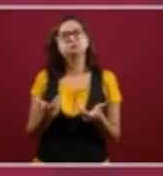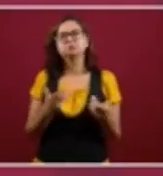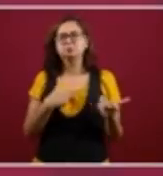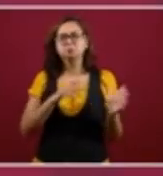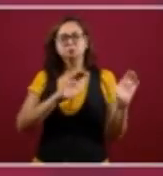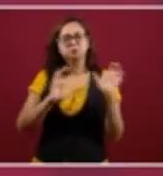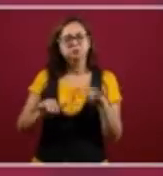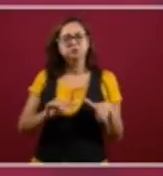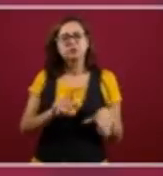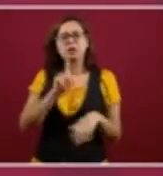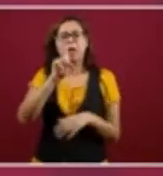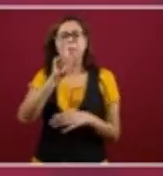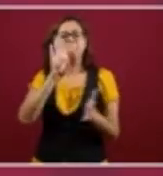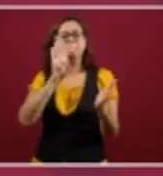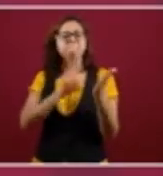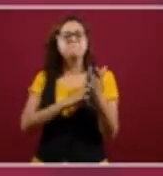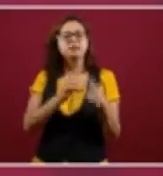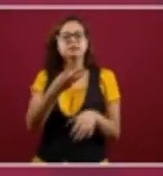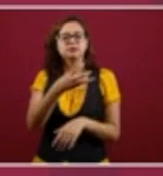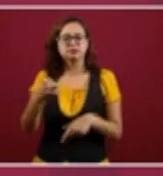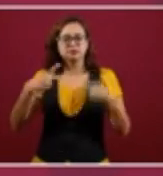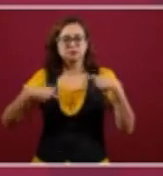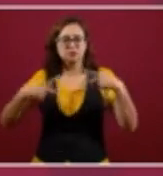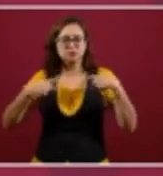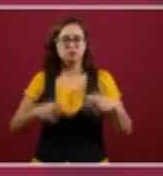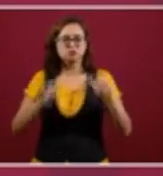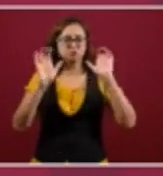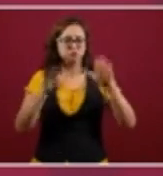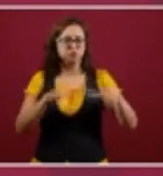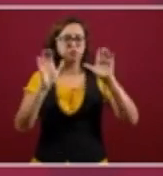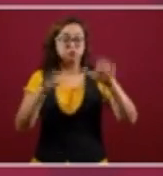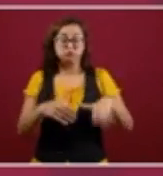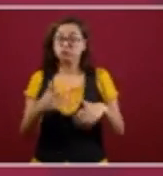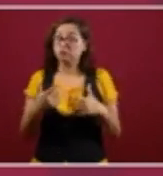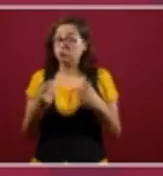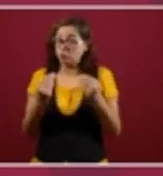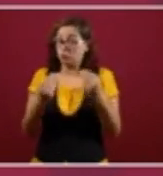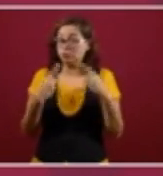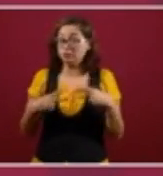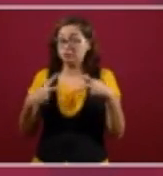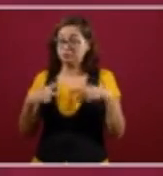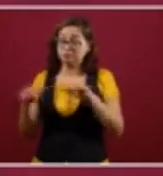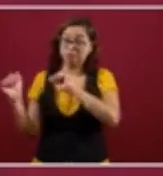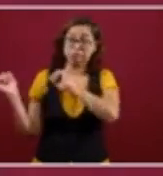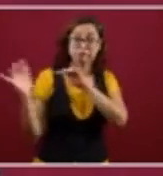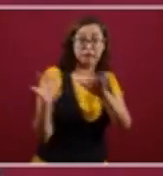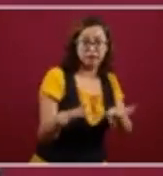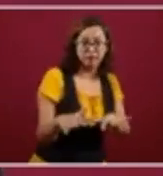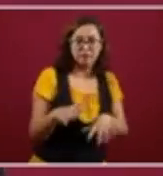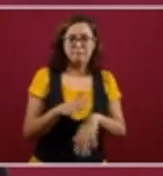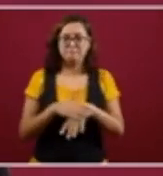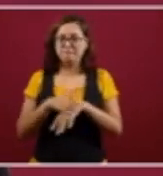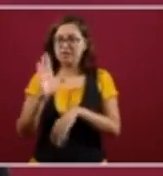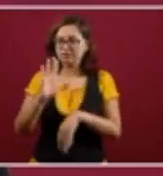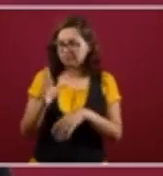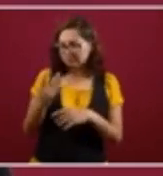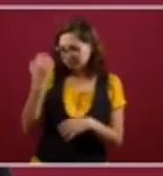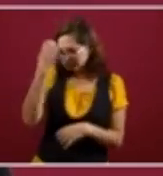como 1,300 operadores, llegaron más, se hizo una